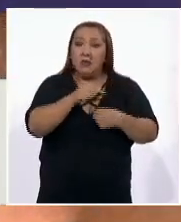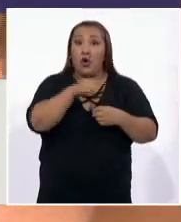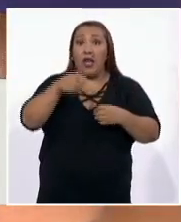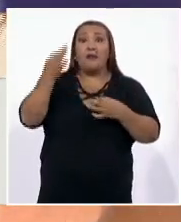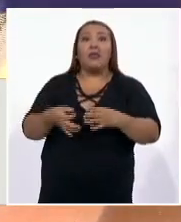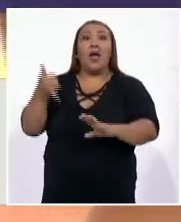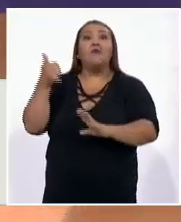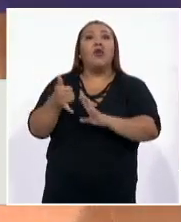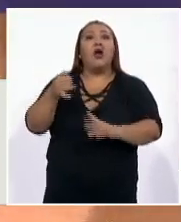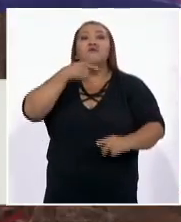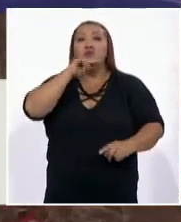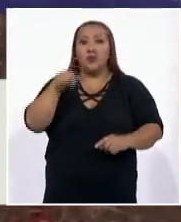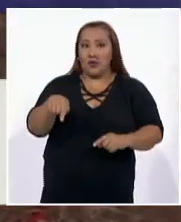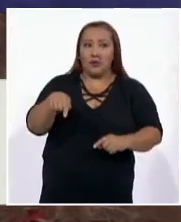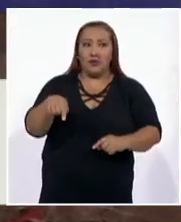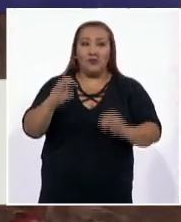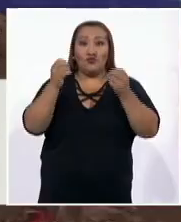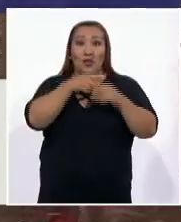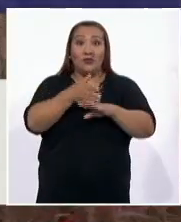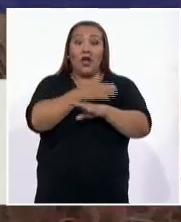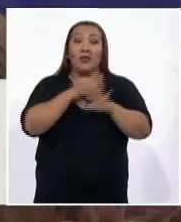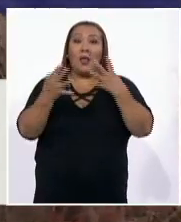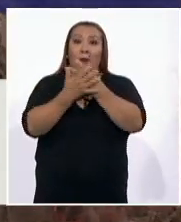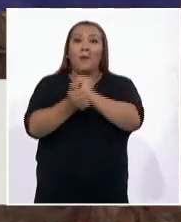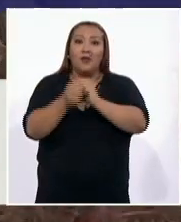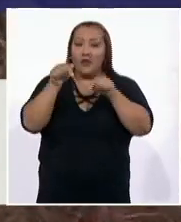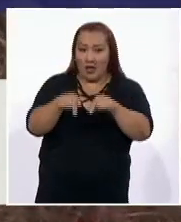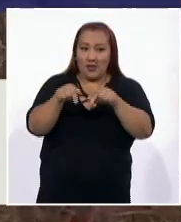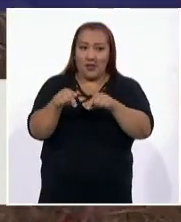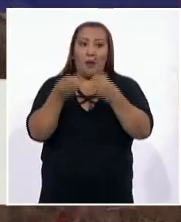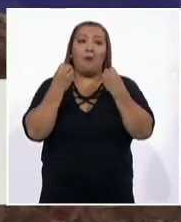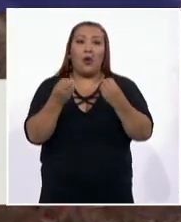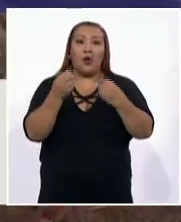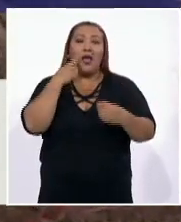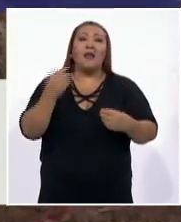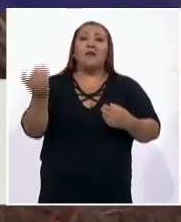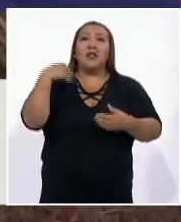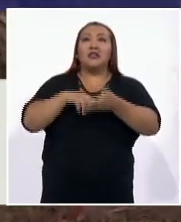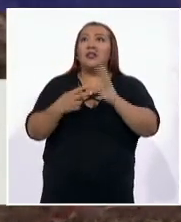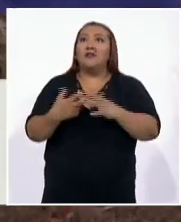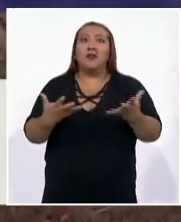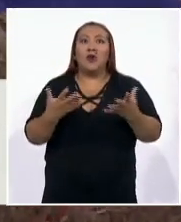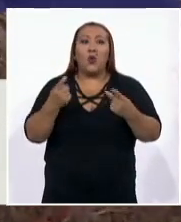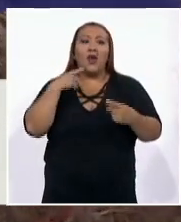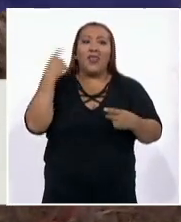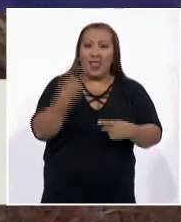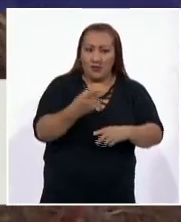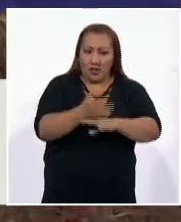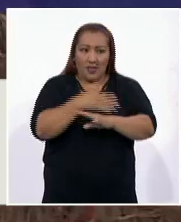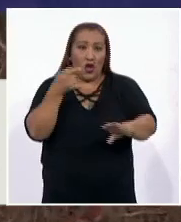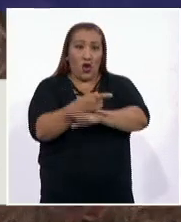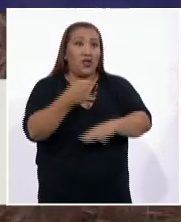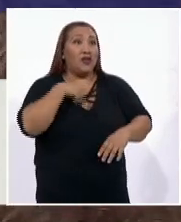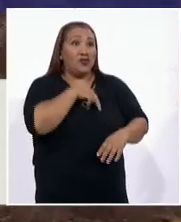abusado sexualmente de ella. El chico estuvo detenido acá, porque él venía a hacer una denuncia en contra de